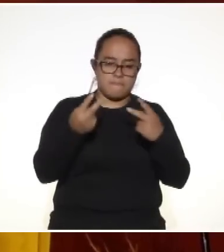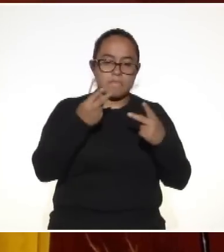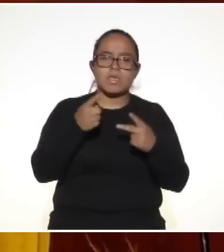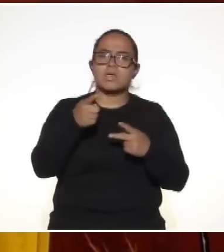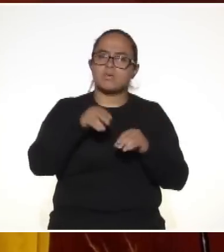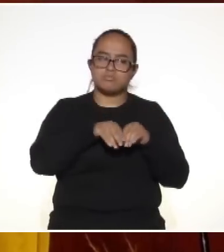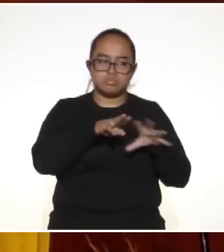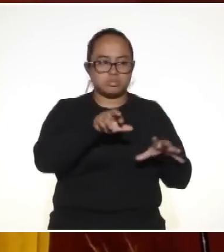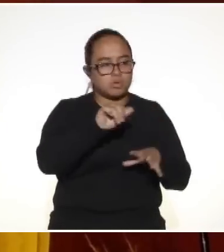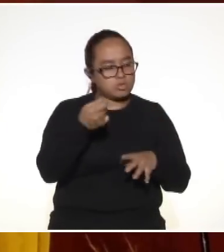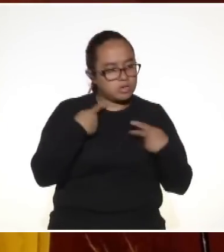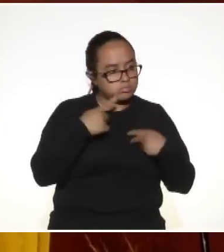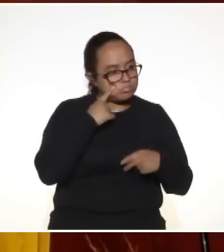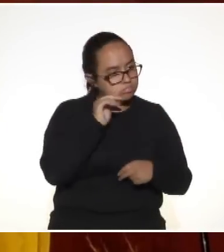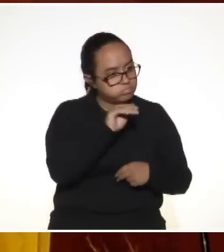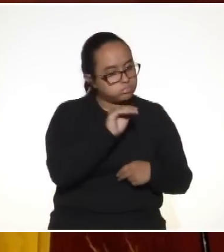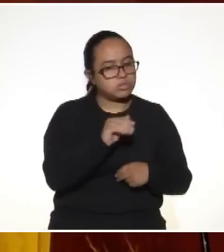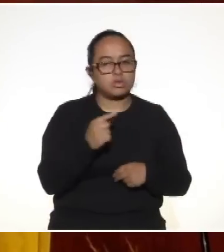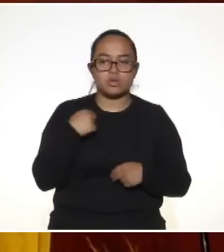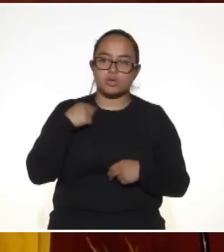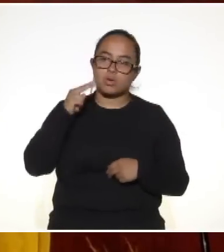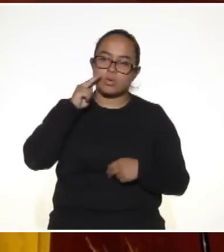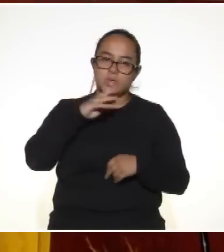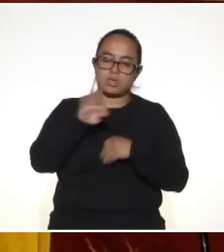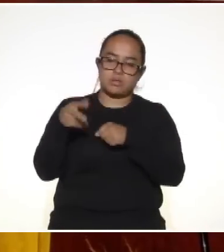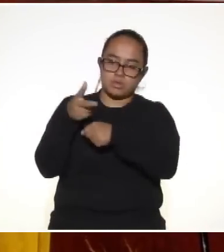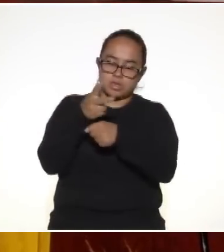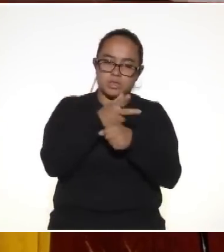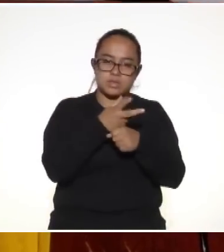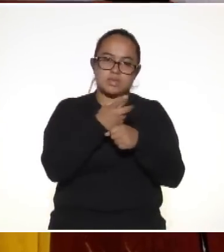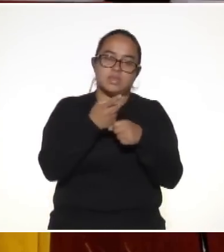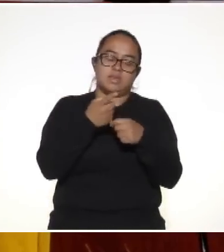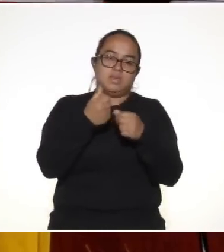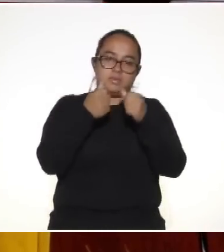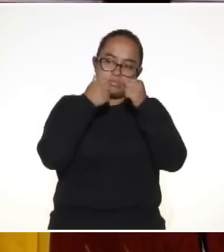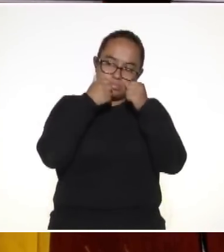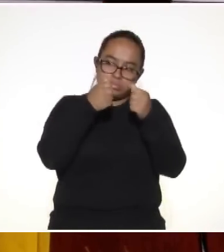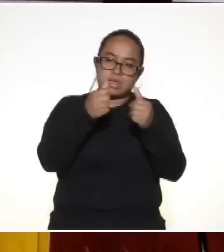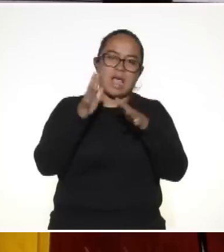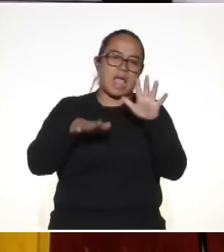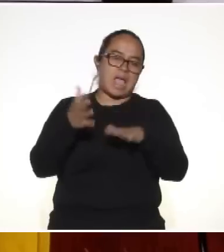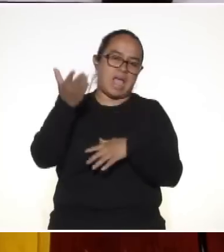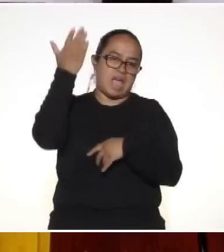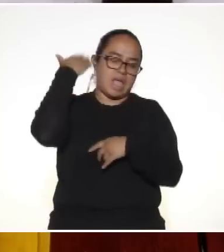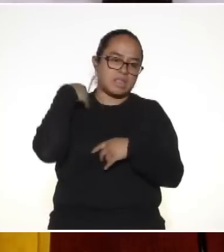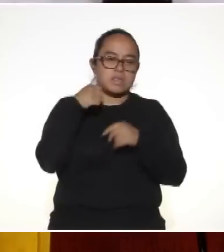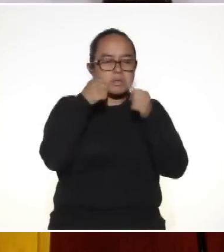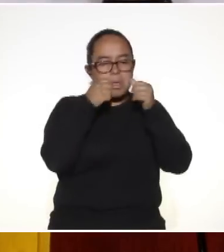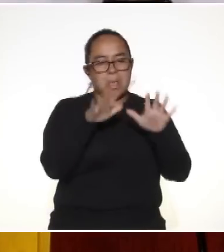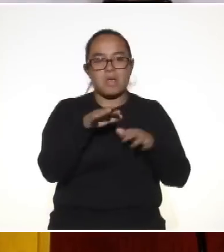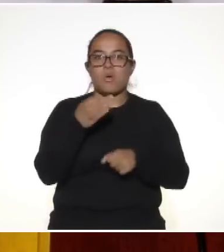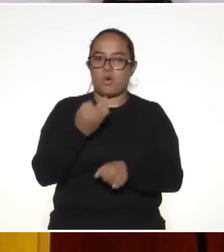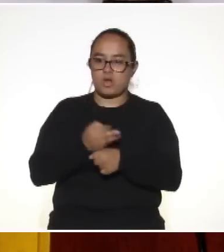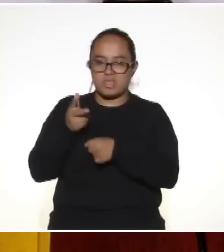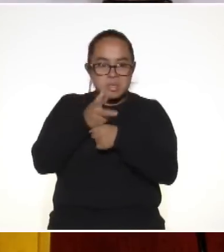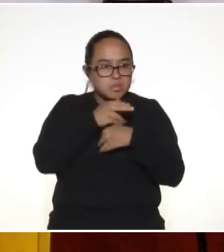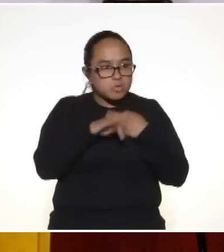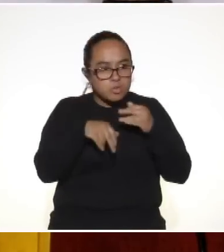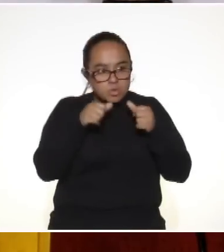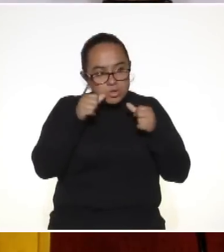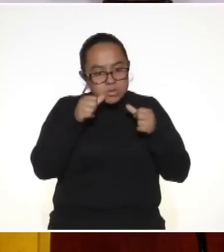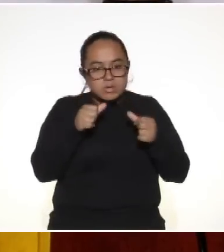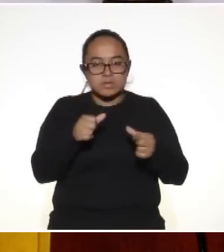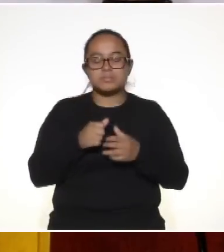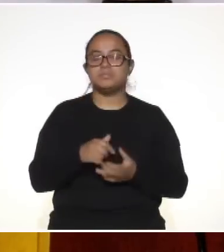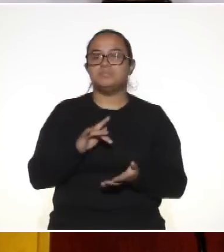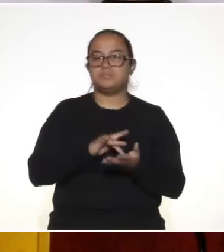difundan y se lo pasen a todo el mundo, porque yo vi a todo el equipo también muy atento, a diferencia de otras veces, que son puntos muy claves. Quiero agradecerles a ustedes en casa que